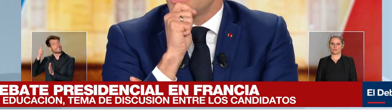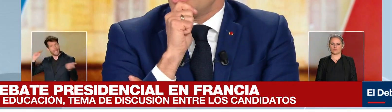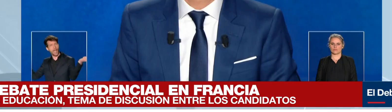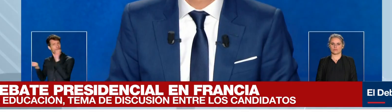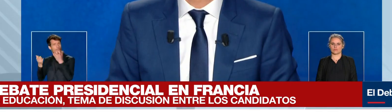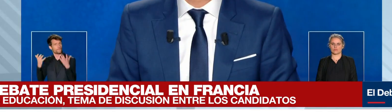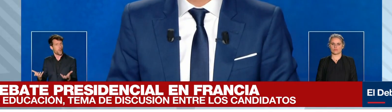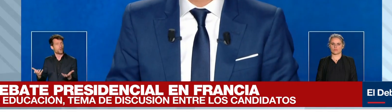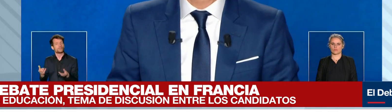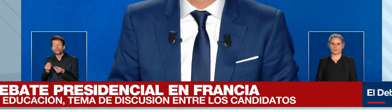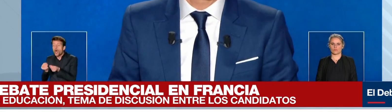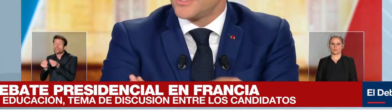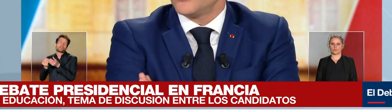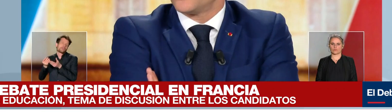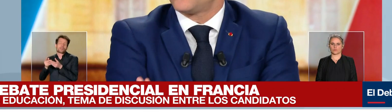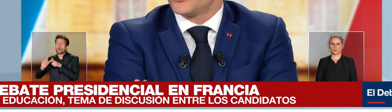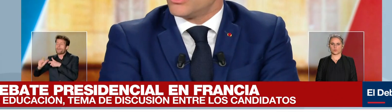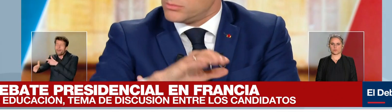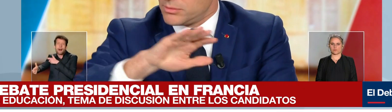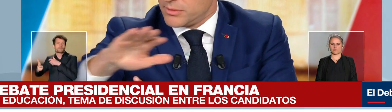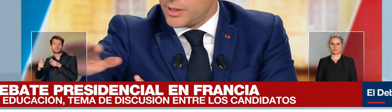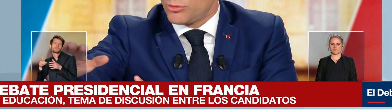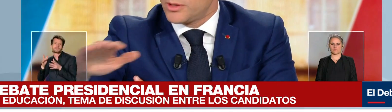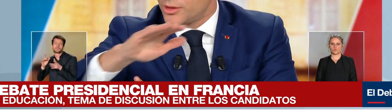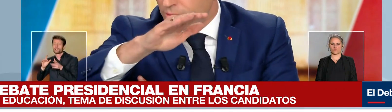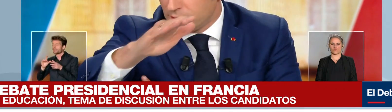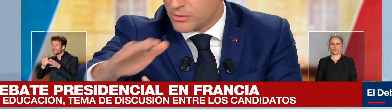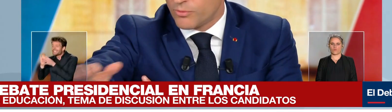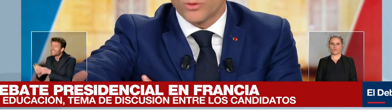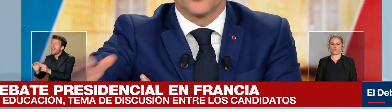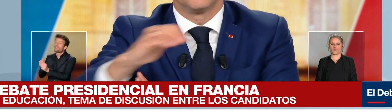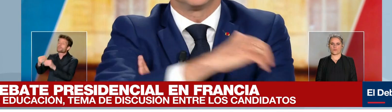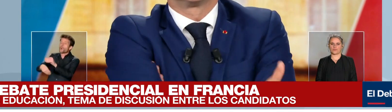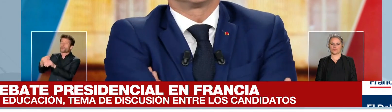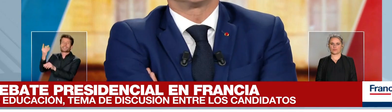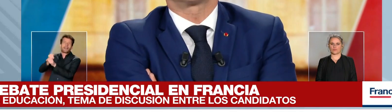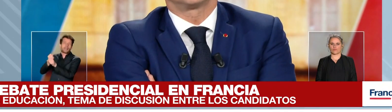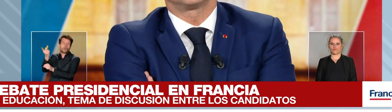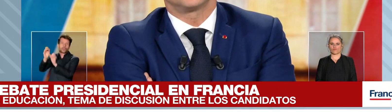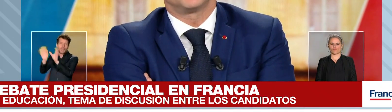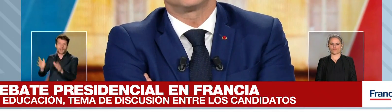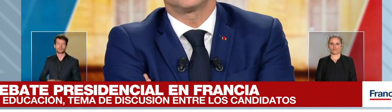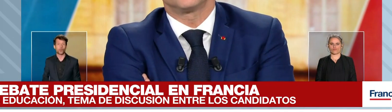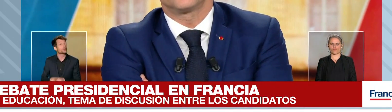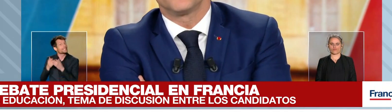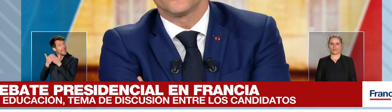con posibilidades más claras, continuando ayudando a los estudiantes. Lo